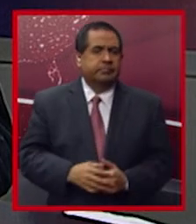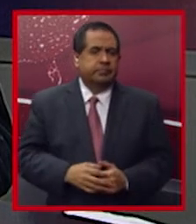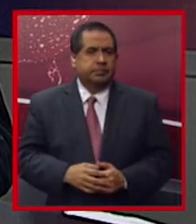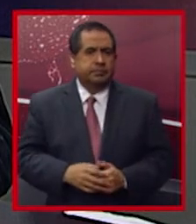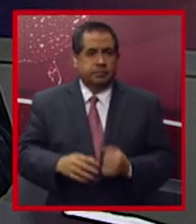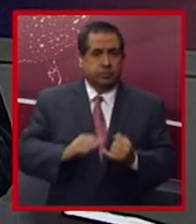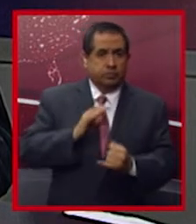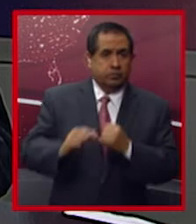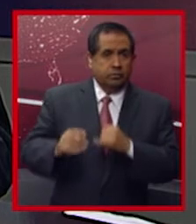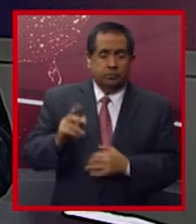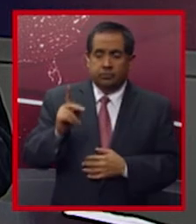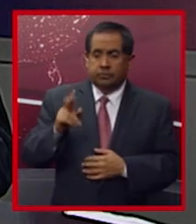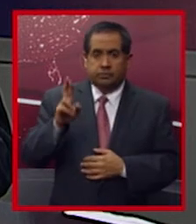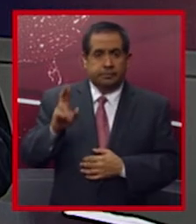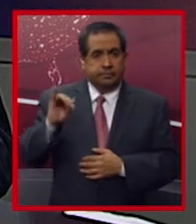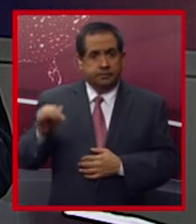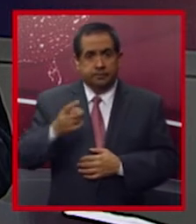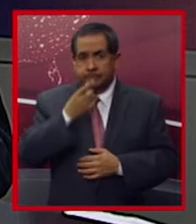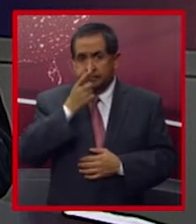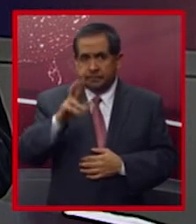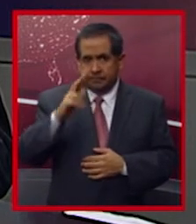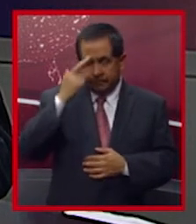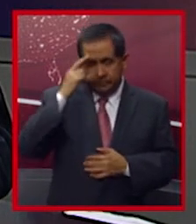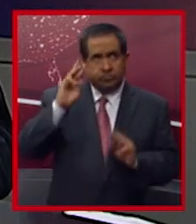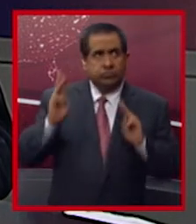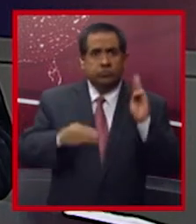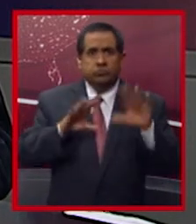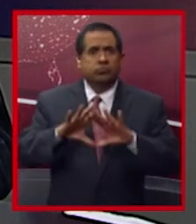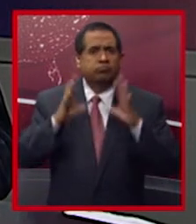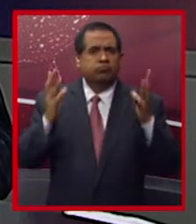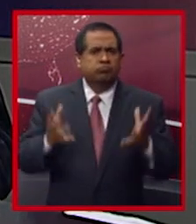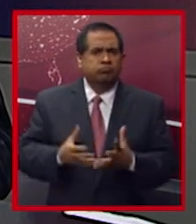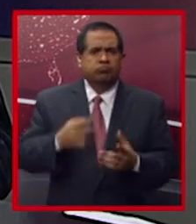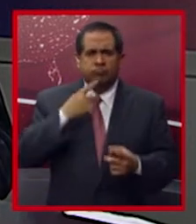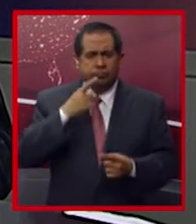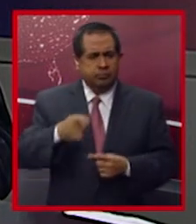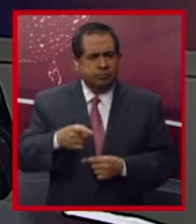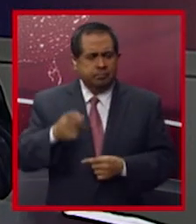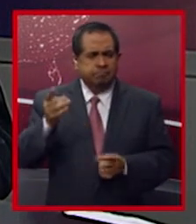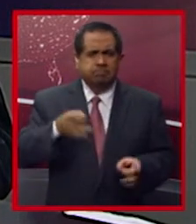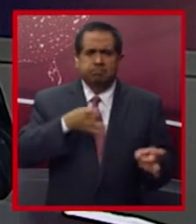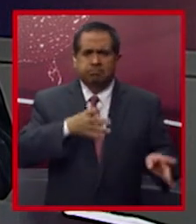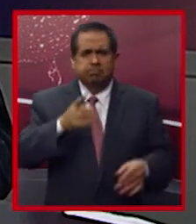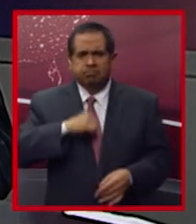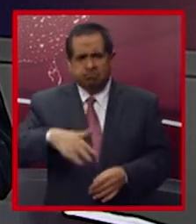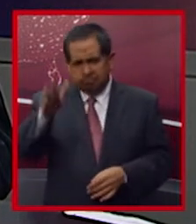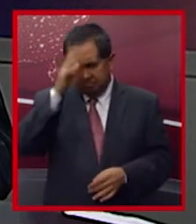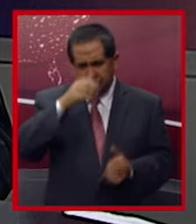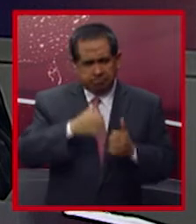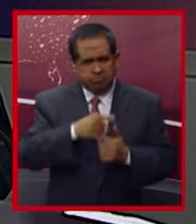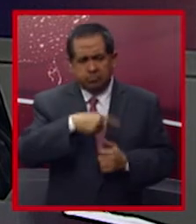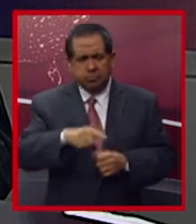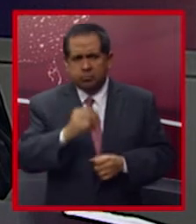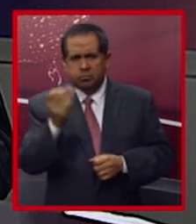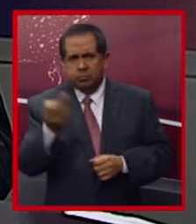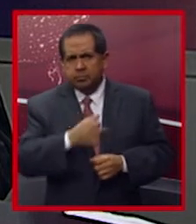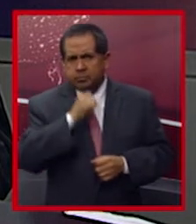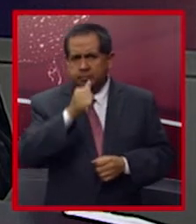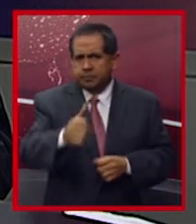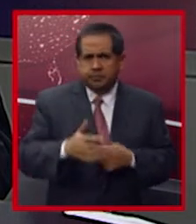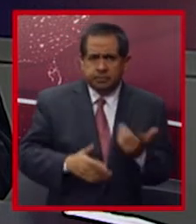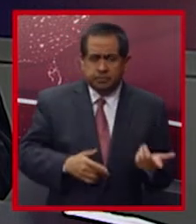finalmente el Partido Revolucionario Institucional recordó que a nivel mundial se han desconocido los comicios. Señaló que las acciones de represión y violencia